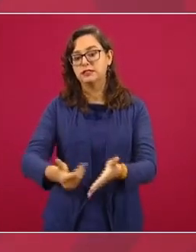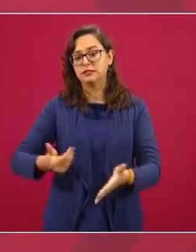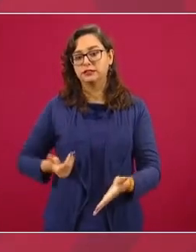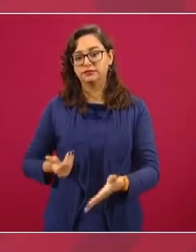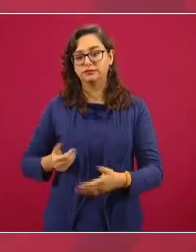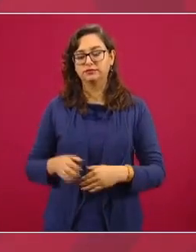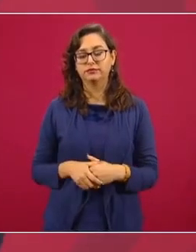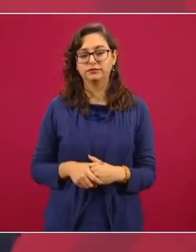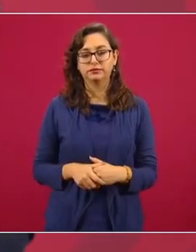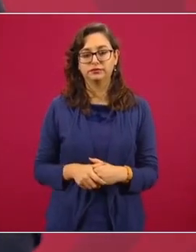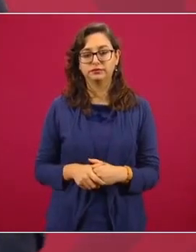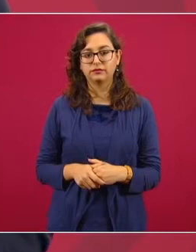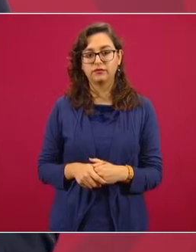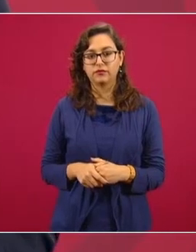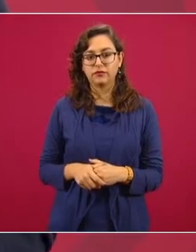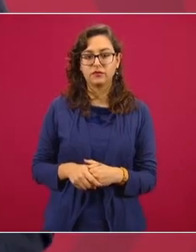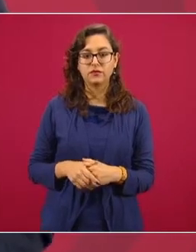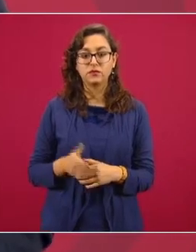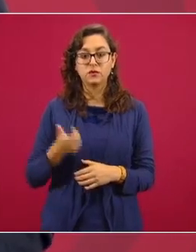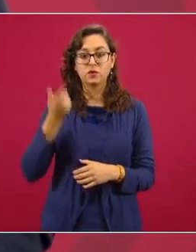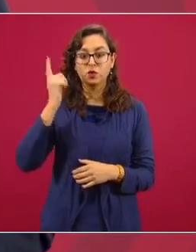Yo espero que esta semana